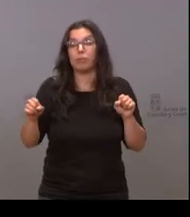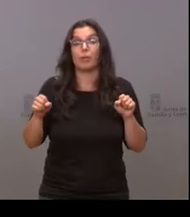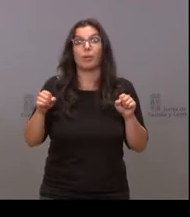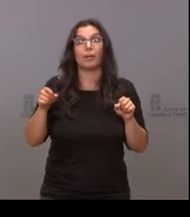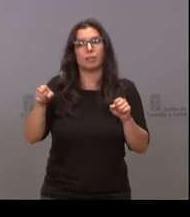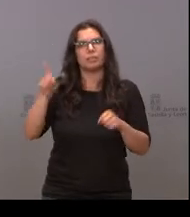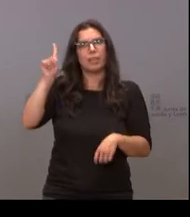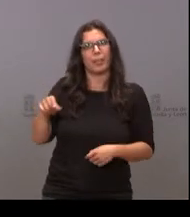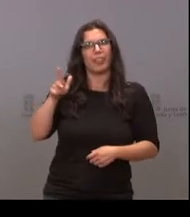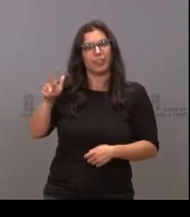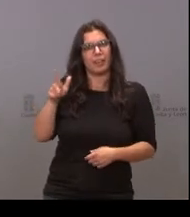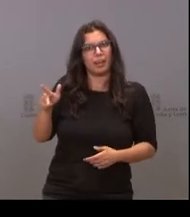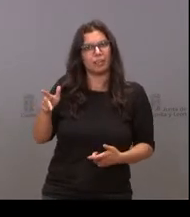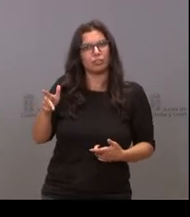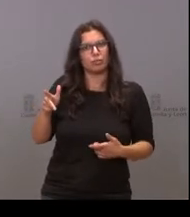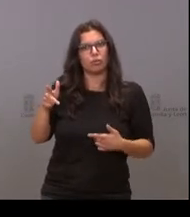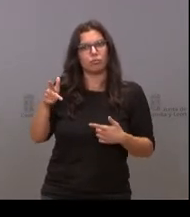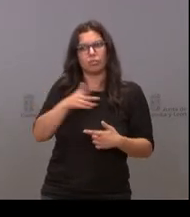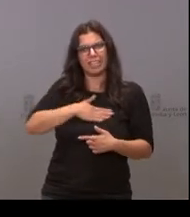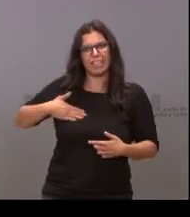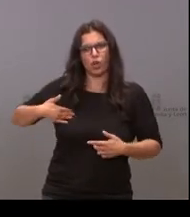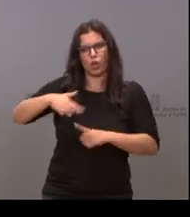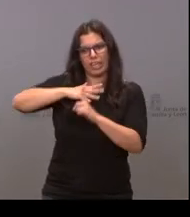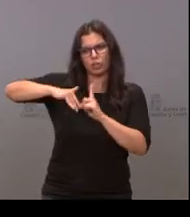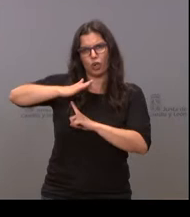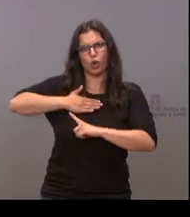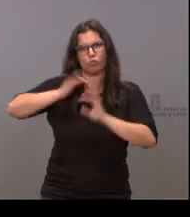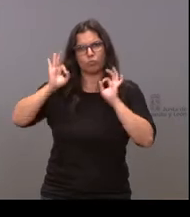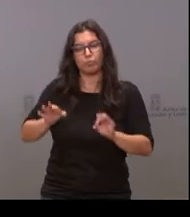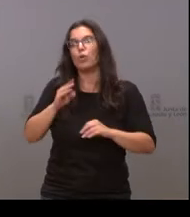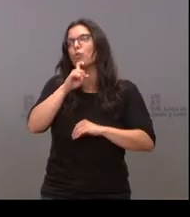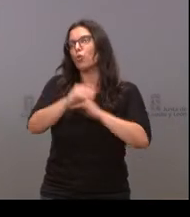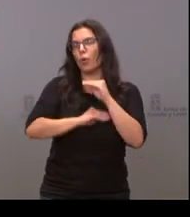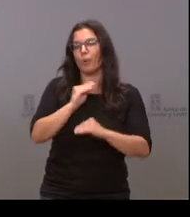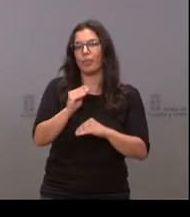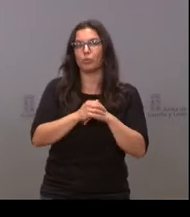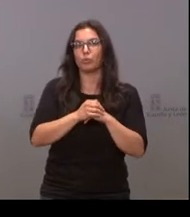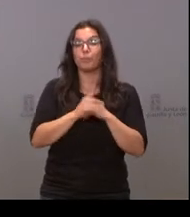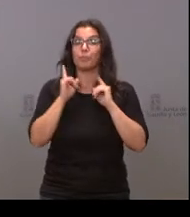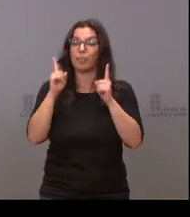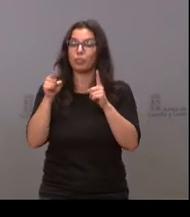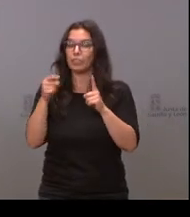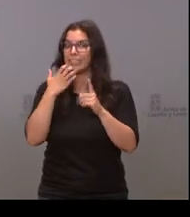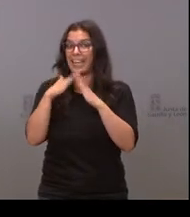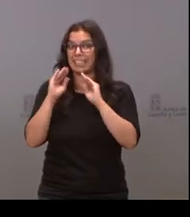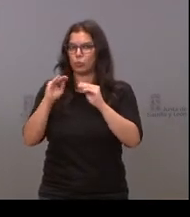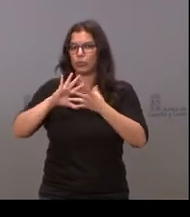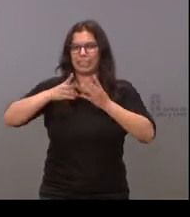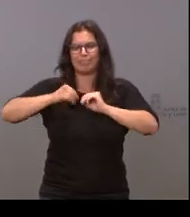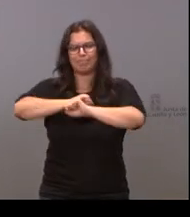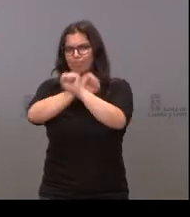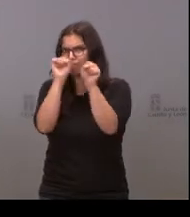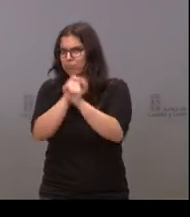personas también tienen derecho a que se les pueda atender en su comunidad como lo haríamos pues en estos casos lo que haríamos es